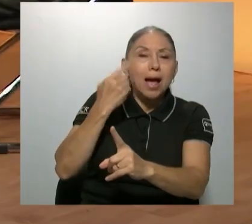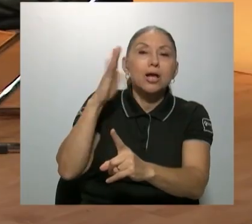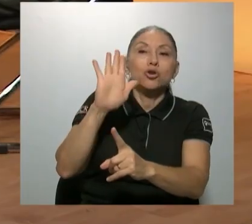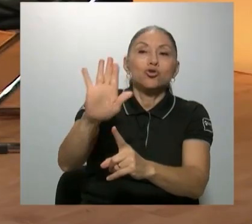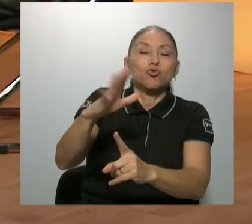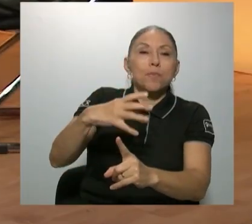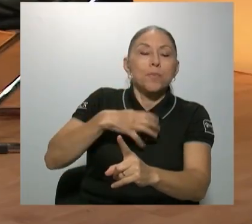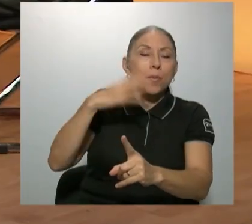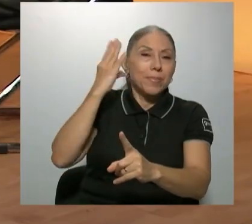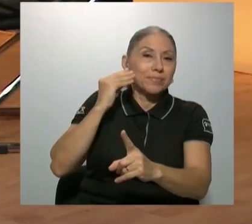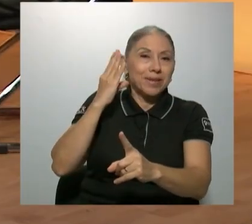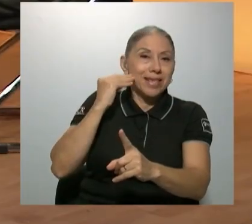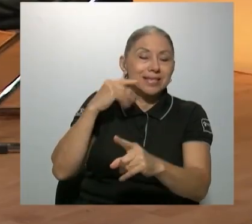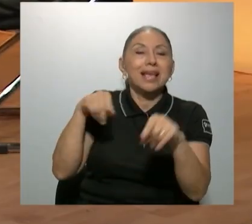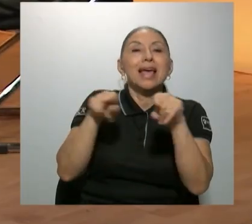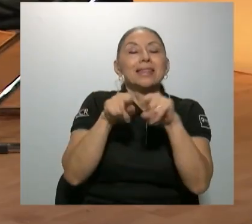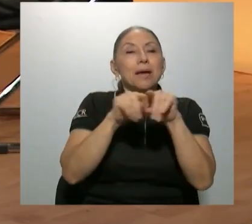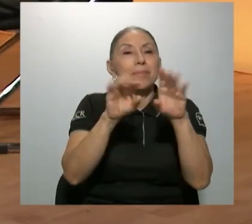Dengo,